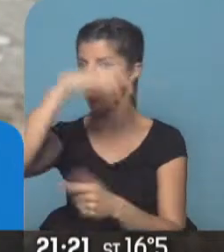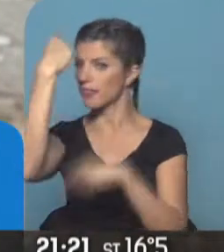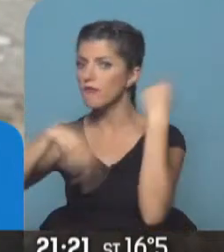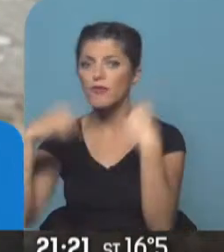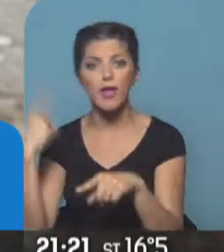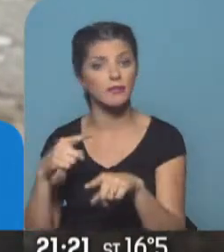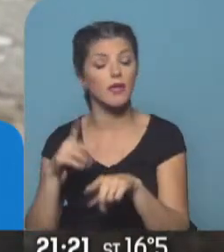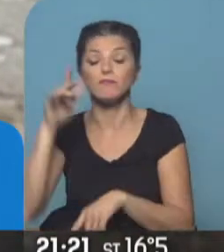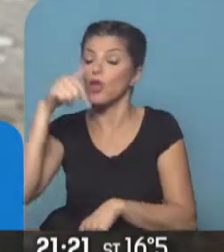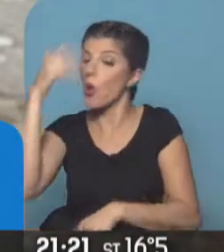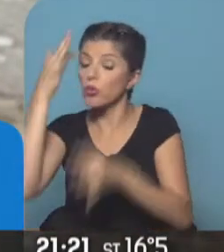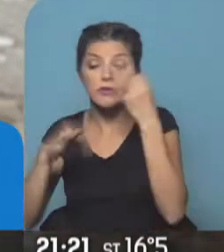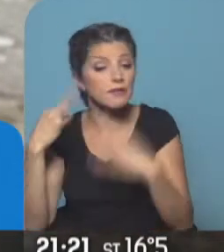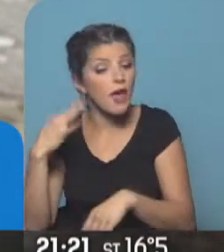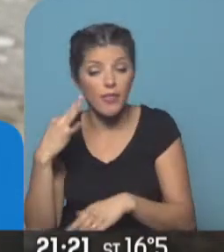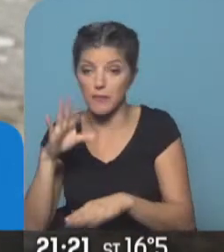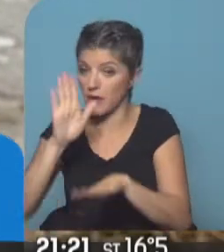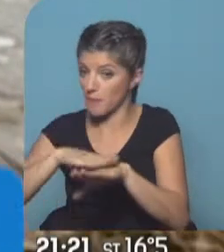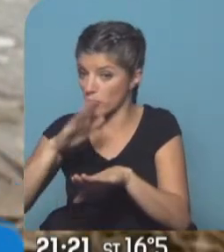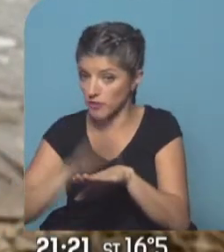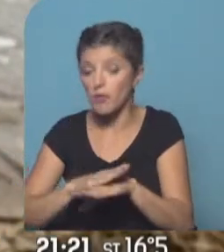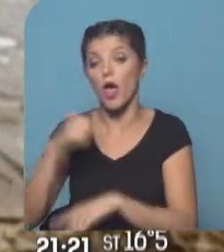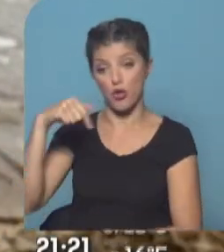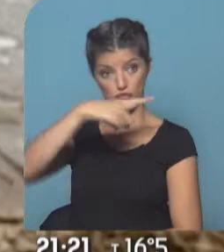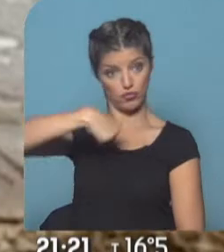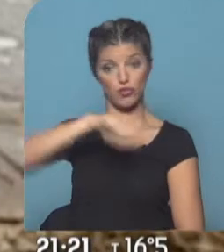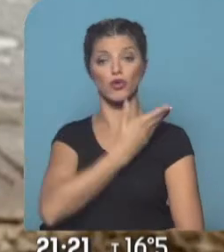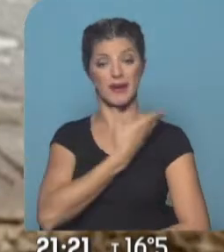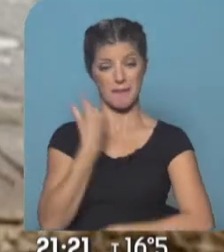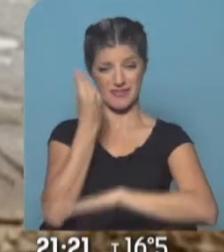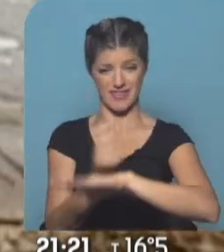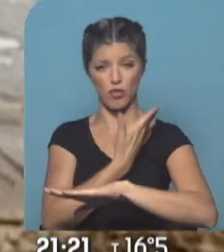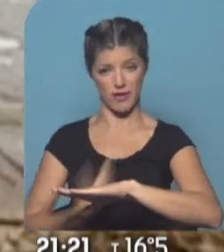sus respuestas y como Estado estamos colaborando como auxiliares dando todas las pruebas.